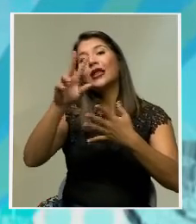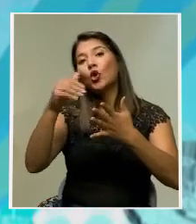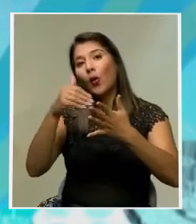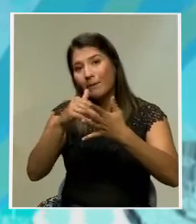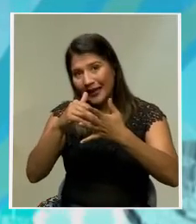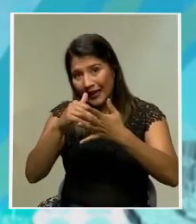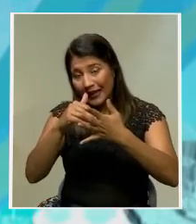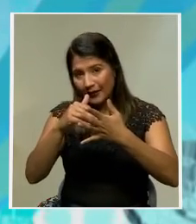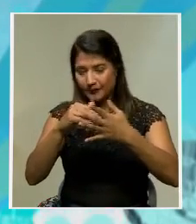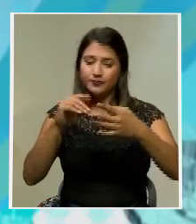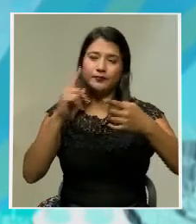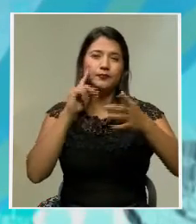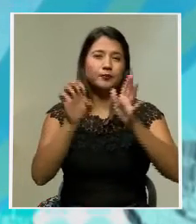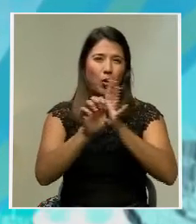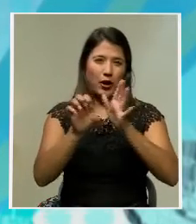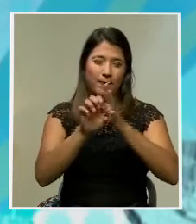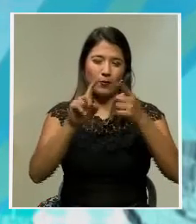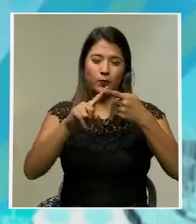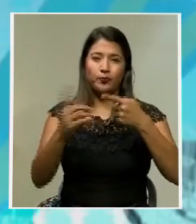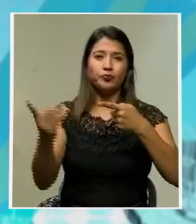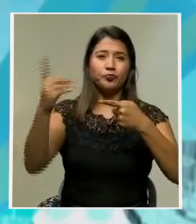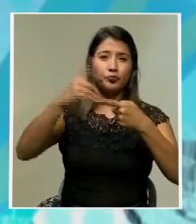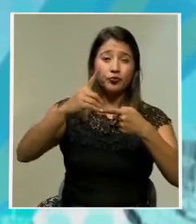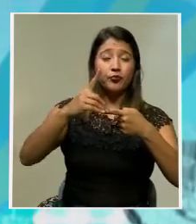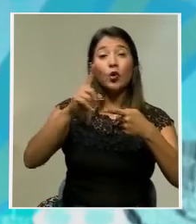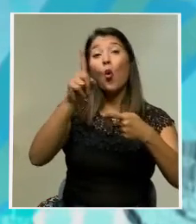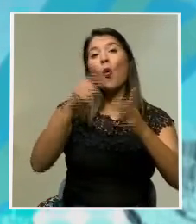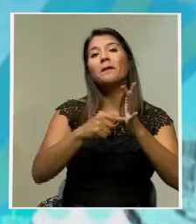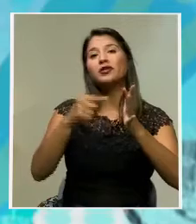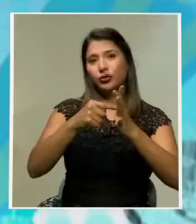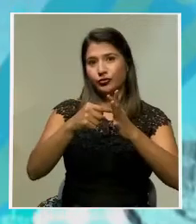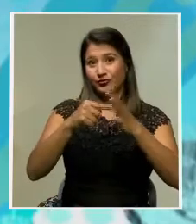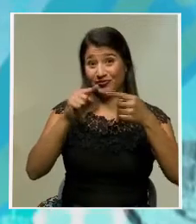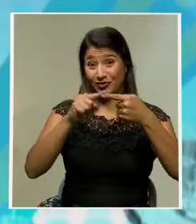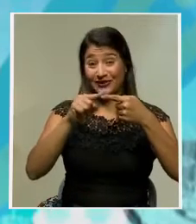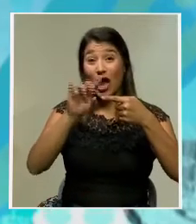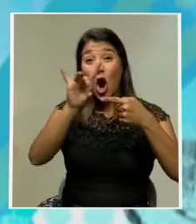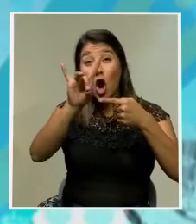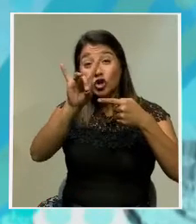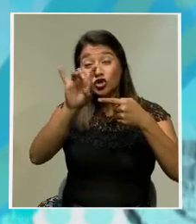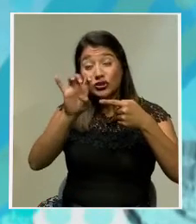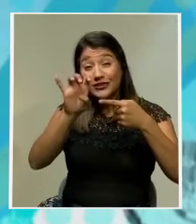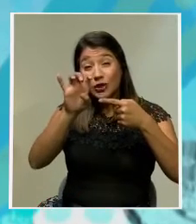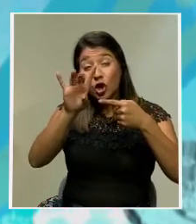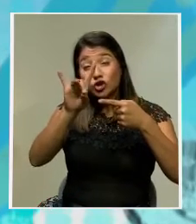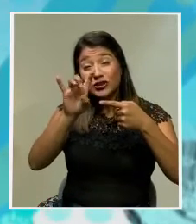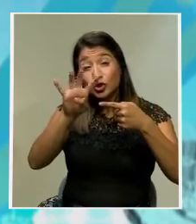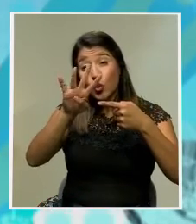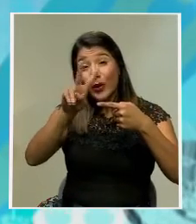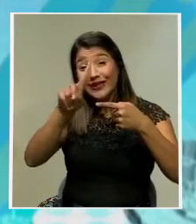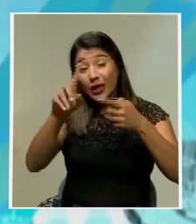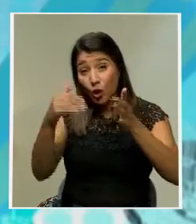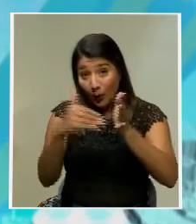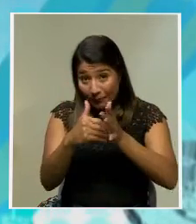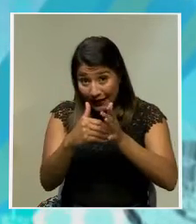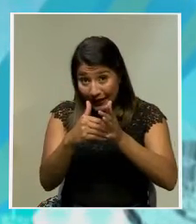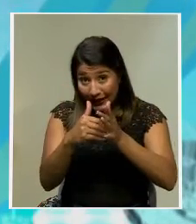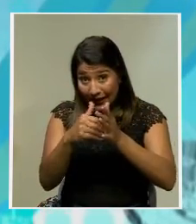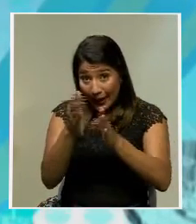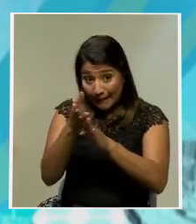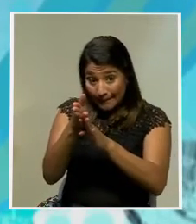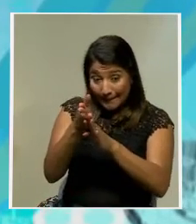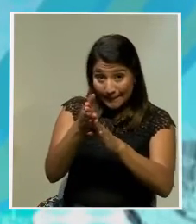Y empieza a pagar renta de ahí hacia arriba. El proyecto, ¿qué es lo que hace? Agarra las 4 pensiones, las mete en una